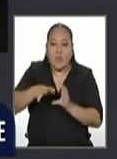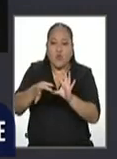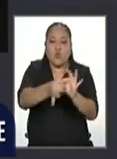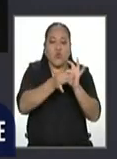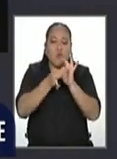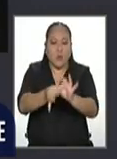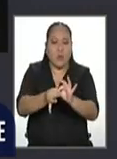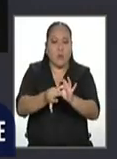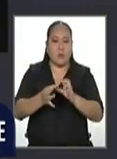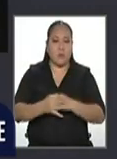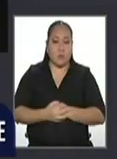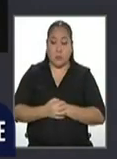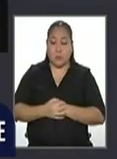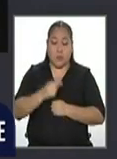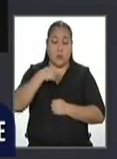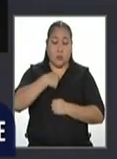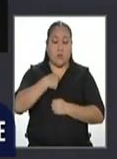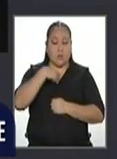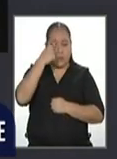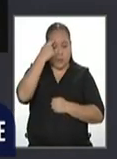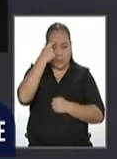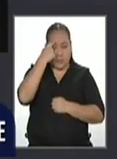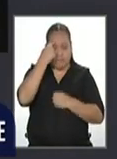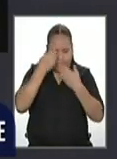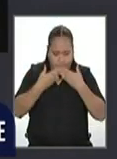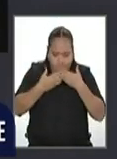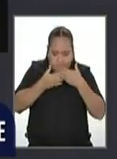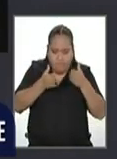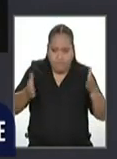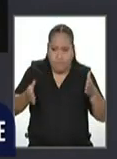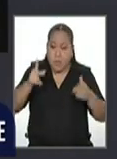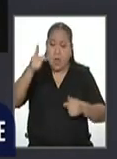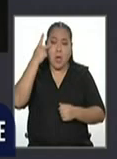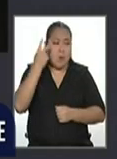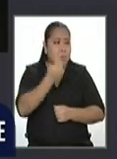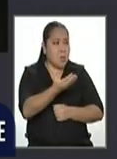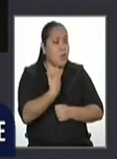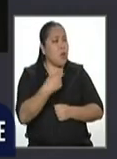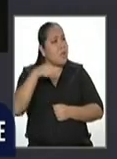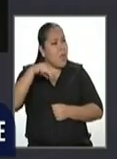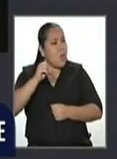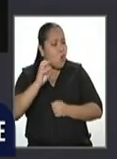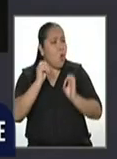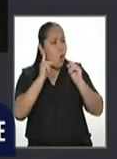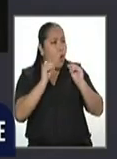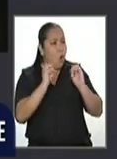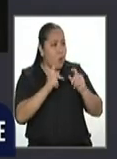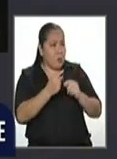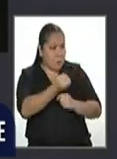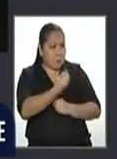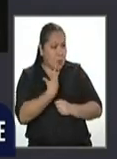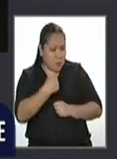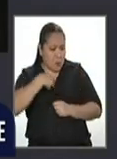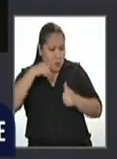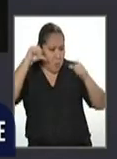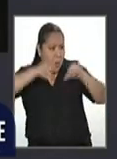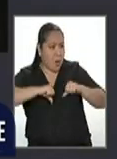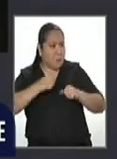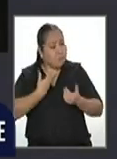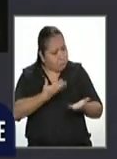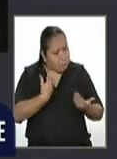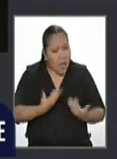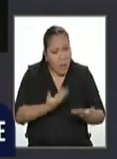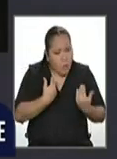juntarnos. Y tuve la apertura de Keiko Fujimori, que me dijo: Nano, bien, me has criticado, pero acá estamos para